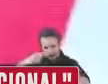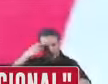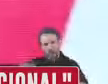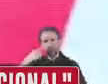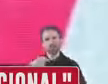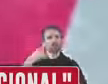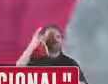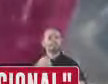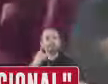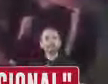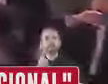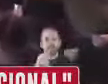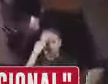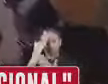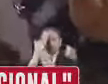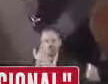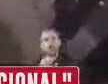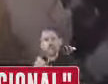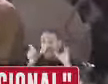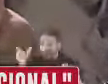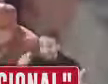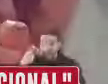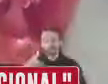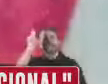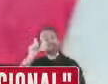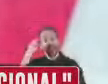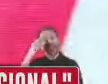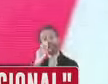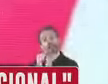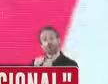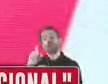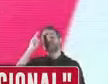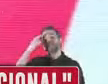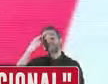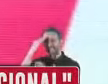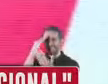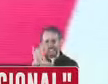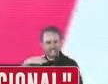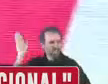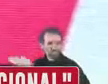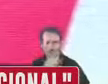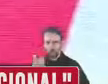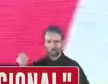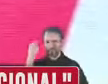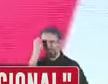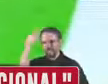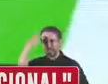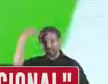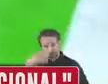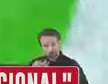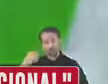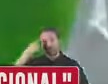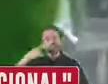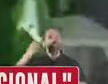como siempre de cara a la gente de cara a la historia y de cara a todas nuestras ideas de las cuales estamos